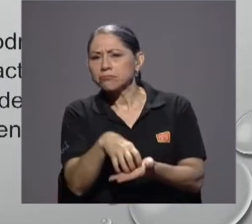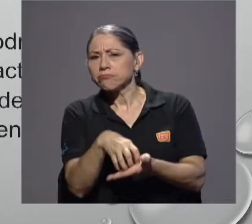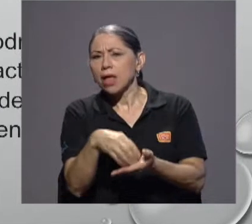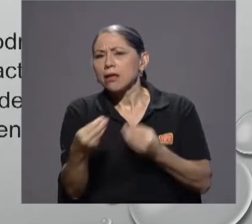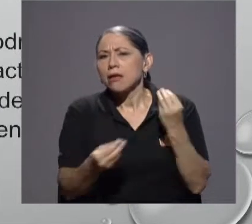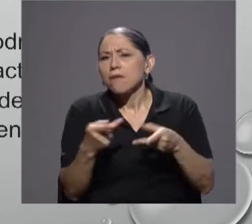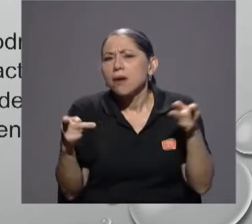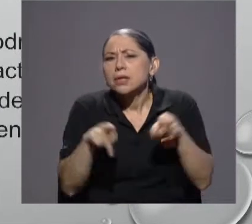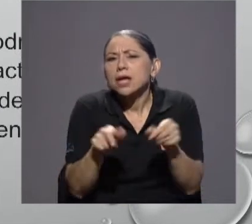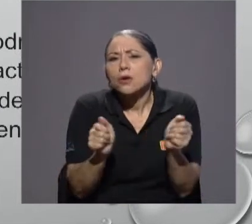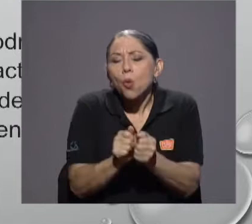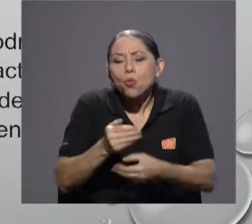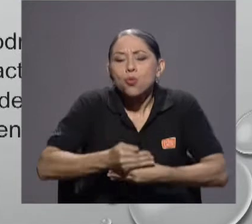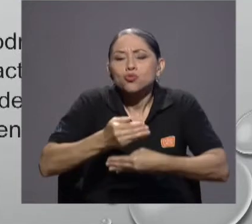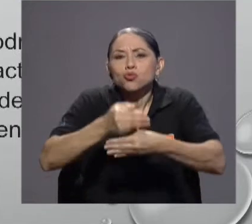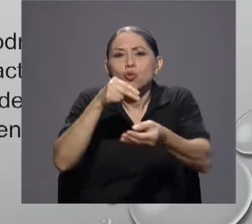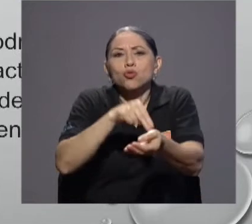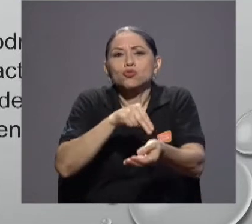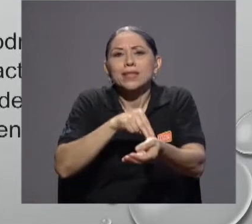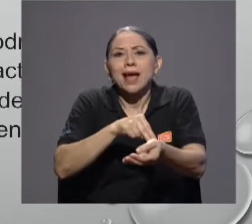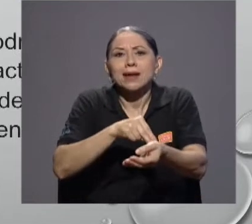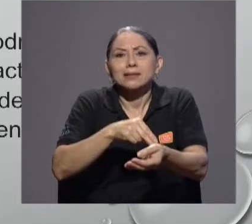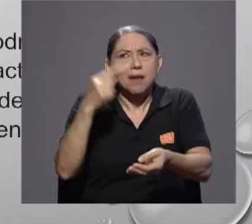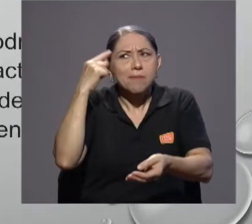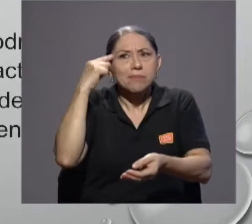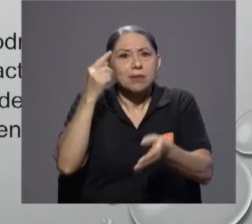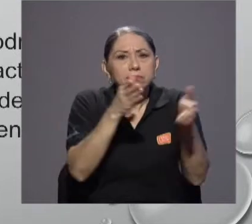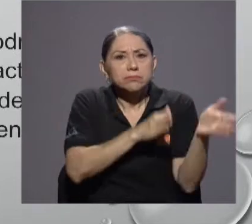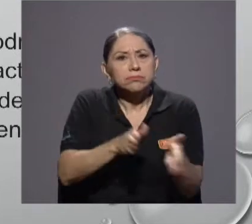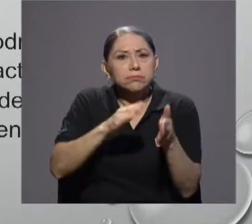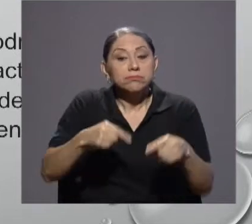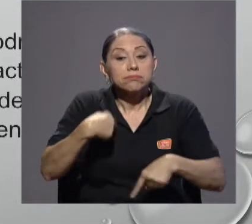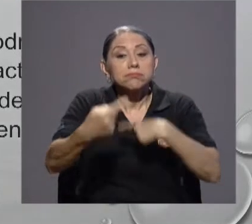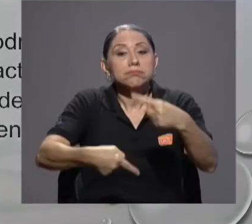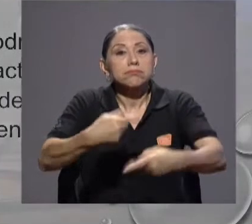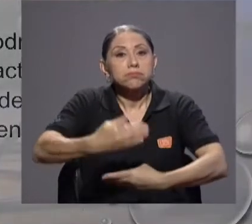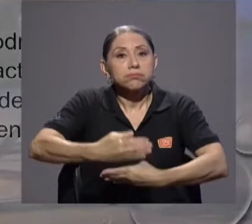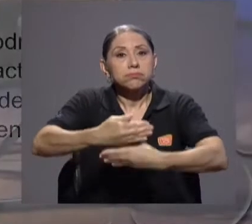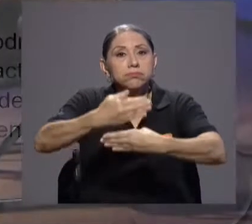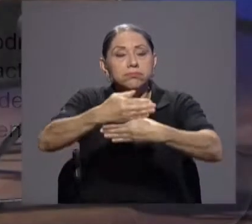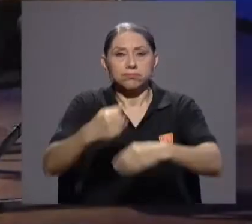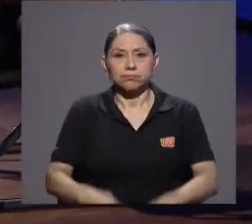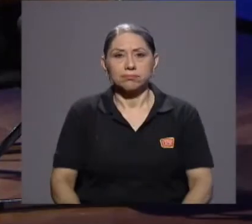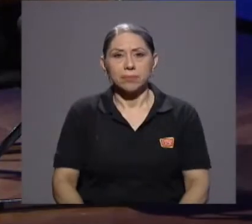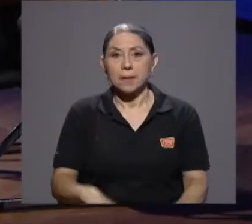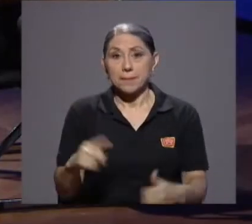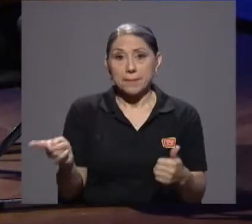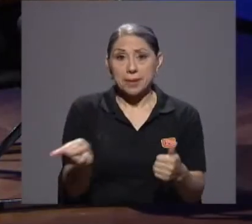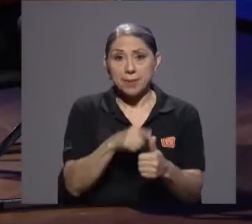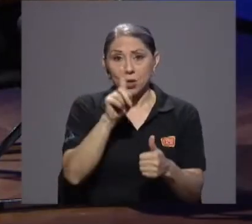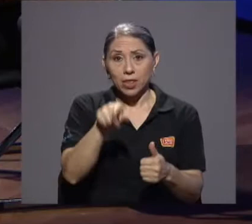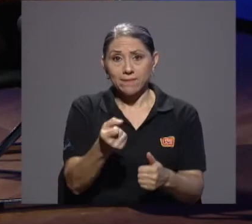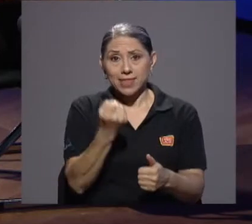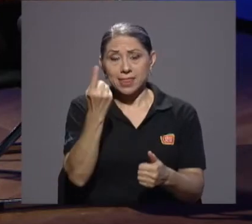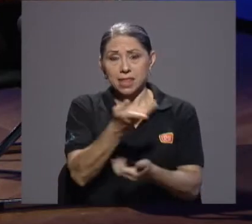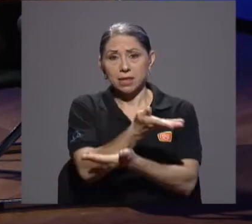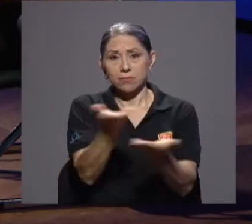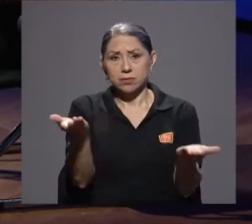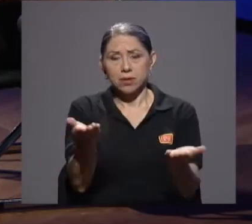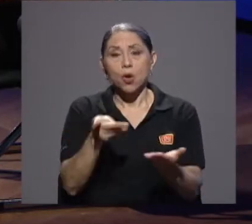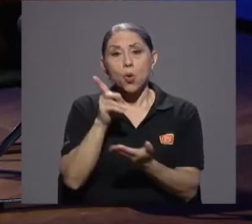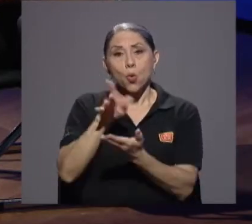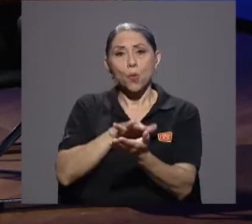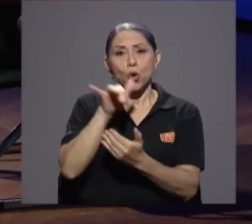de hospitales planeados para más adelante. Lo primero que debe entender la teleaudiencia es que un